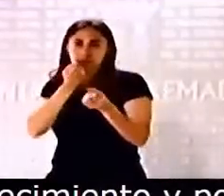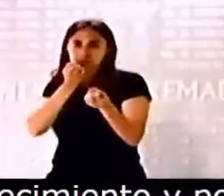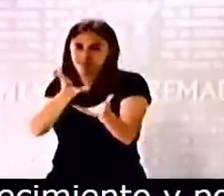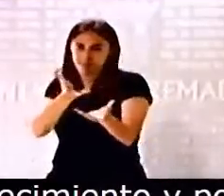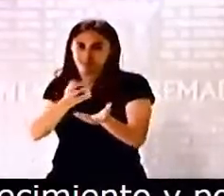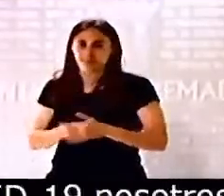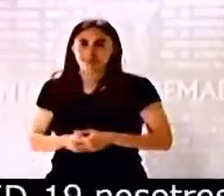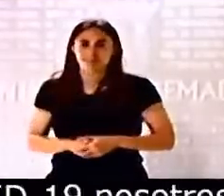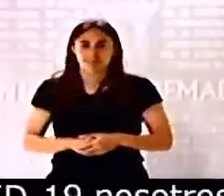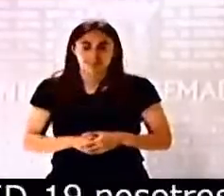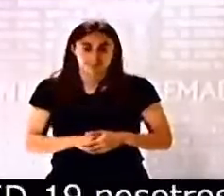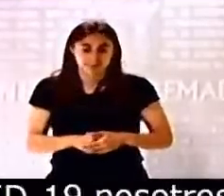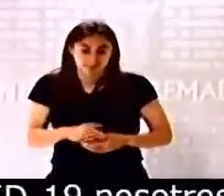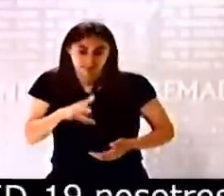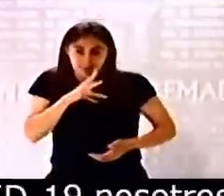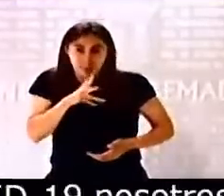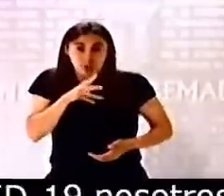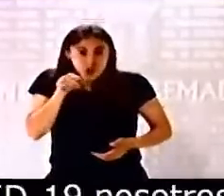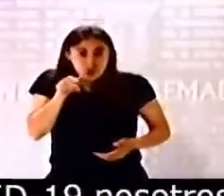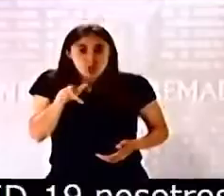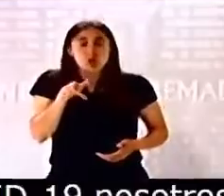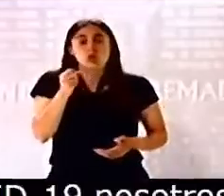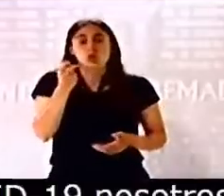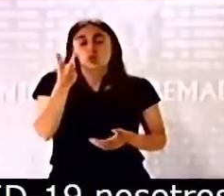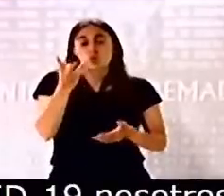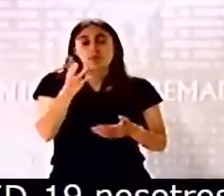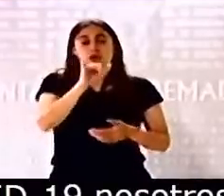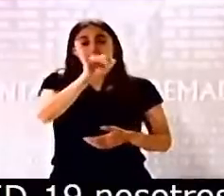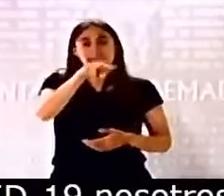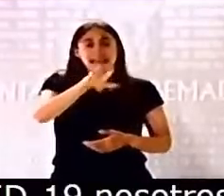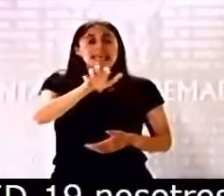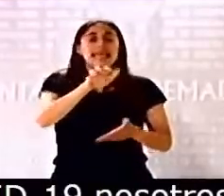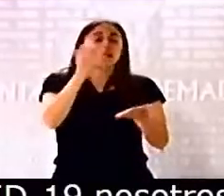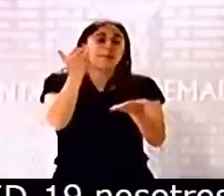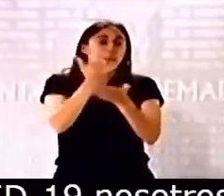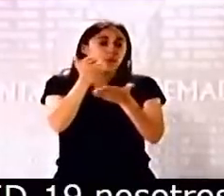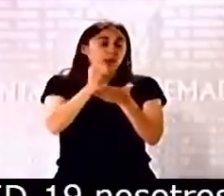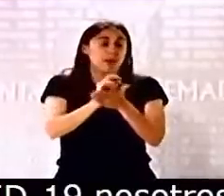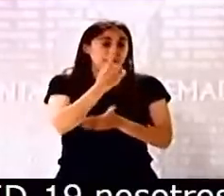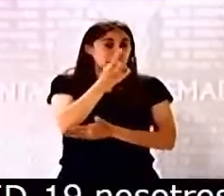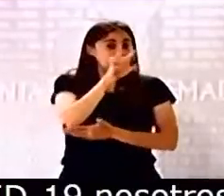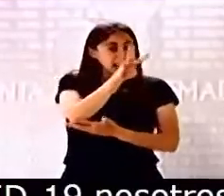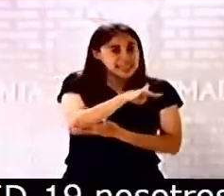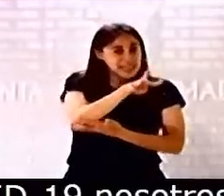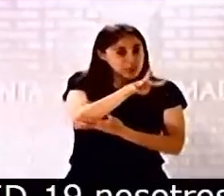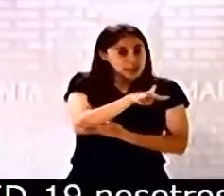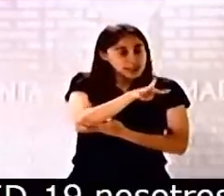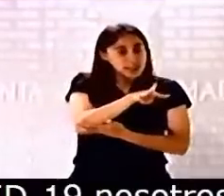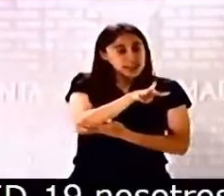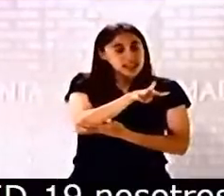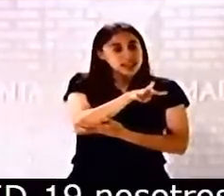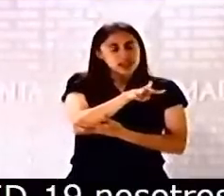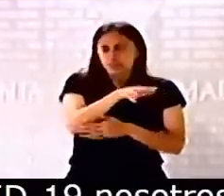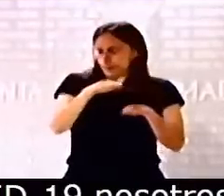Y a las pruebas me remito. Compruebe usted los datos del INE del primer trimestre